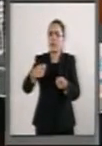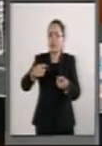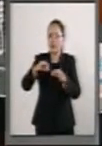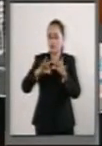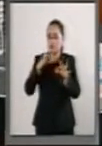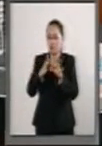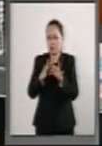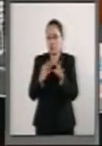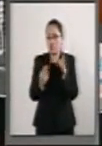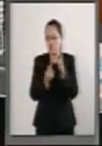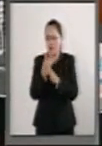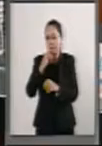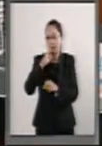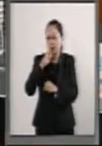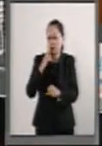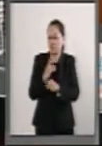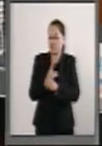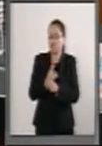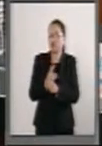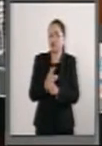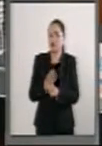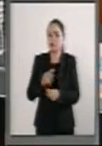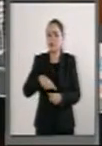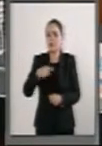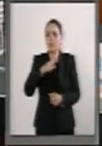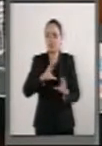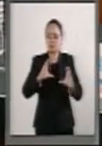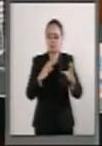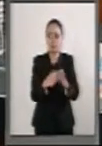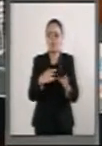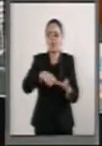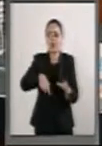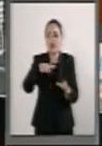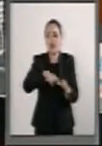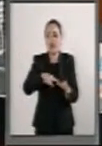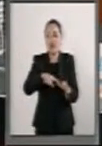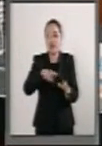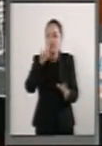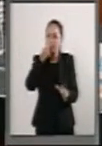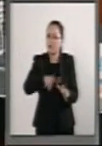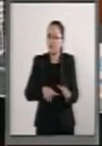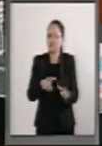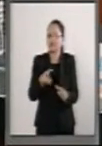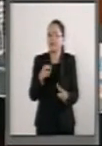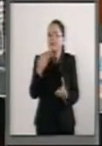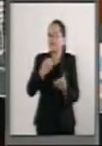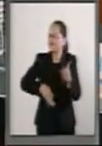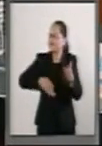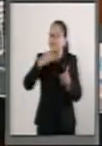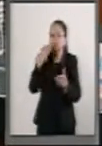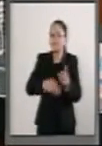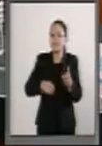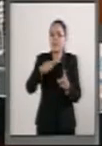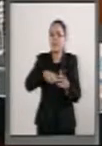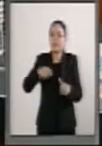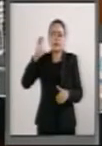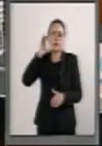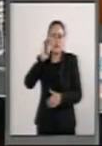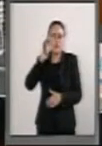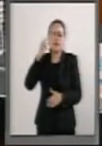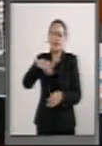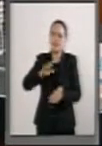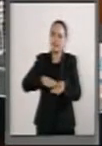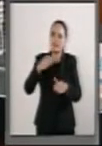nueva y gran responsabilidad por un sector que está ávido de que sea escuchado, que